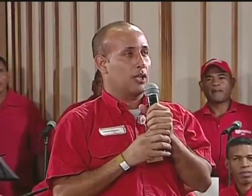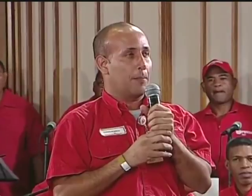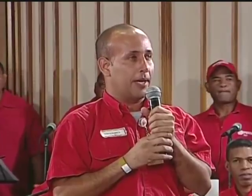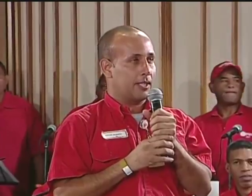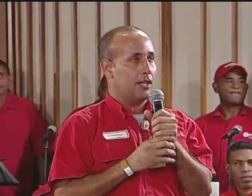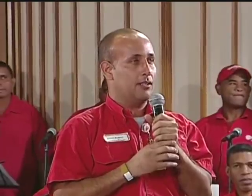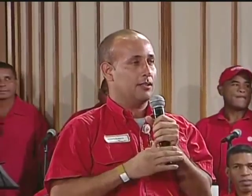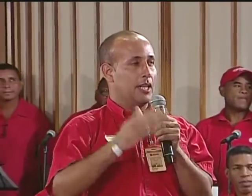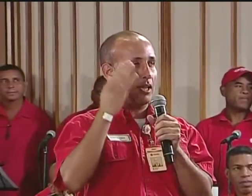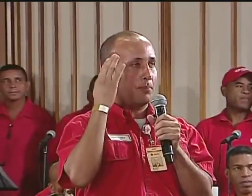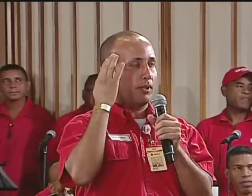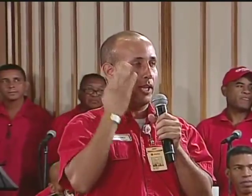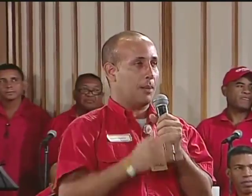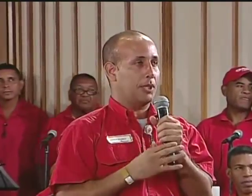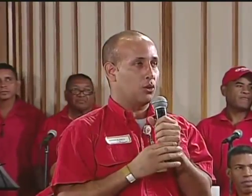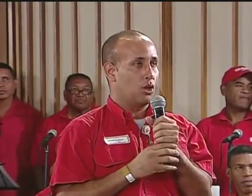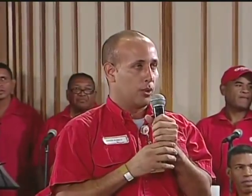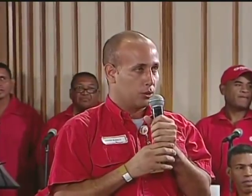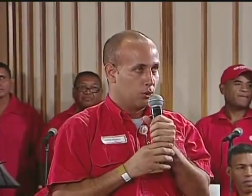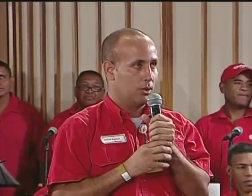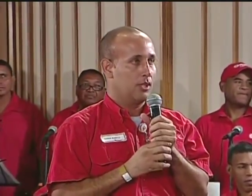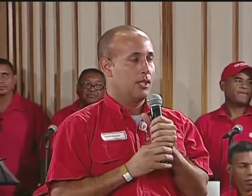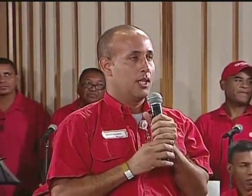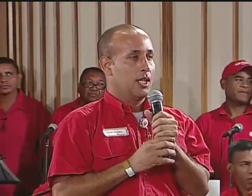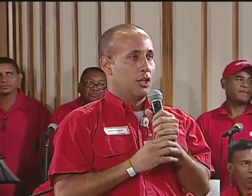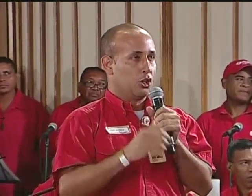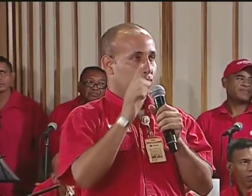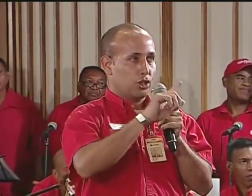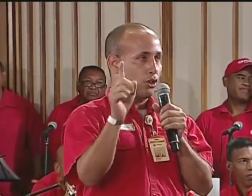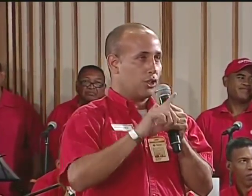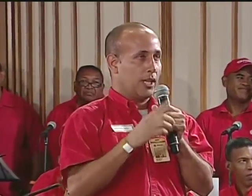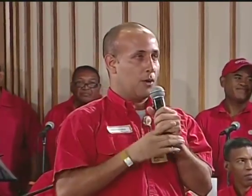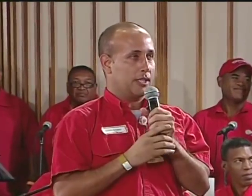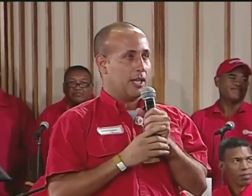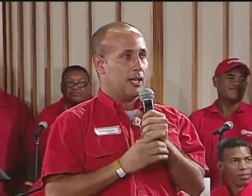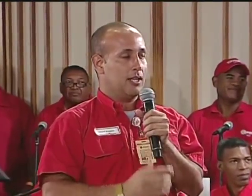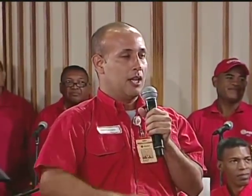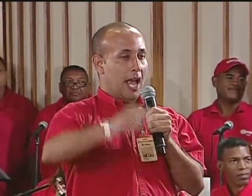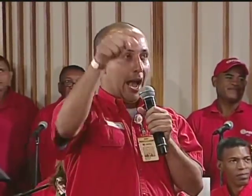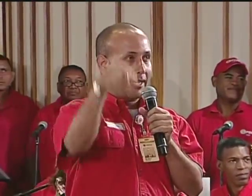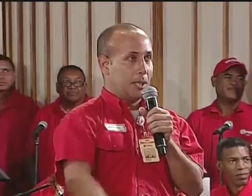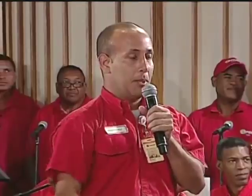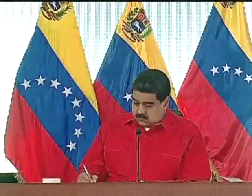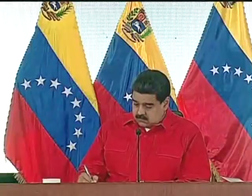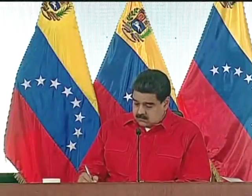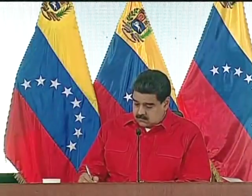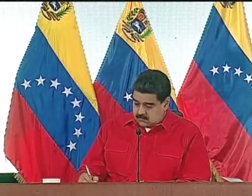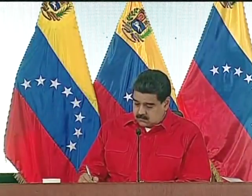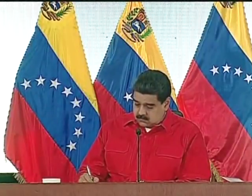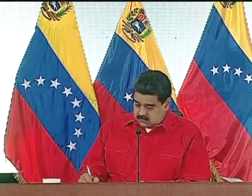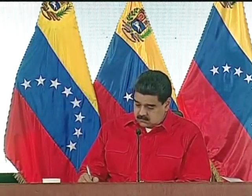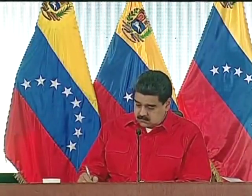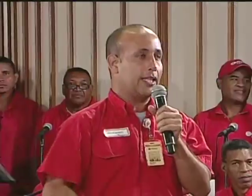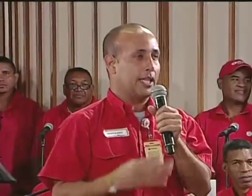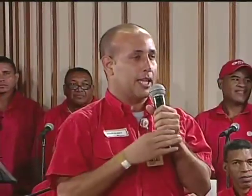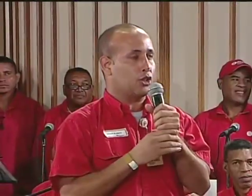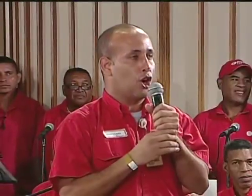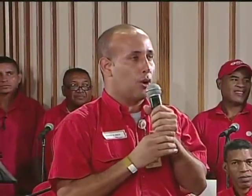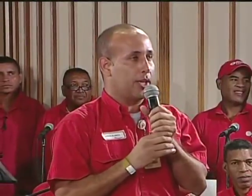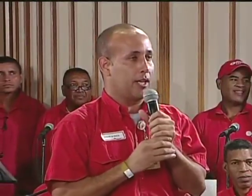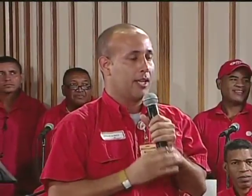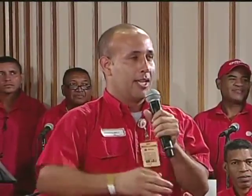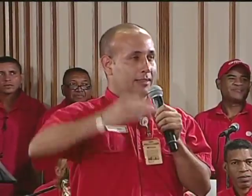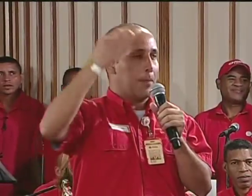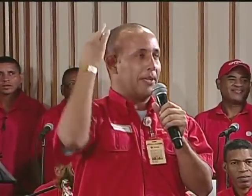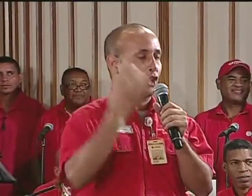los congresos de la patria de capítulo juventud. Nosotros no nos quedamos atrás. Aquí mismo en este auditorio, con